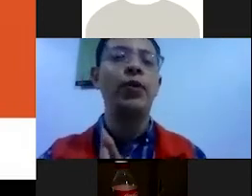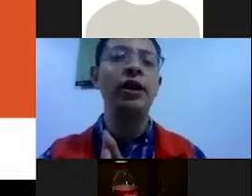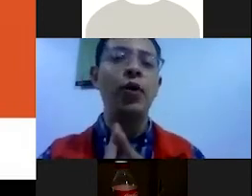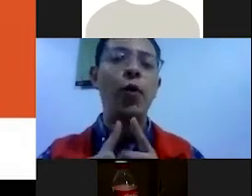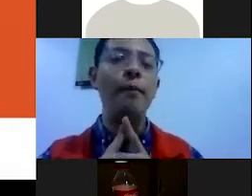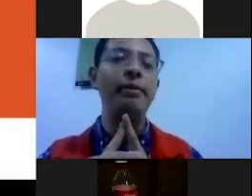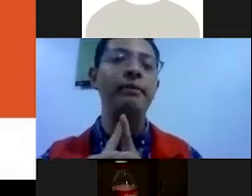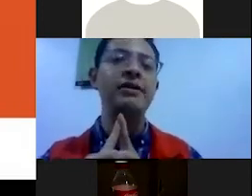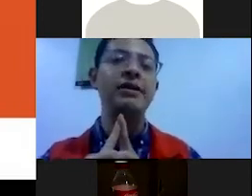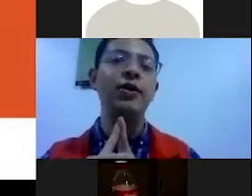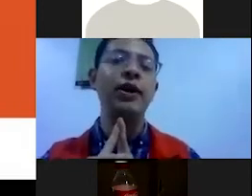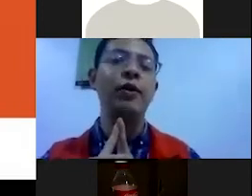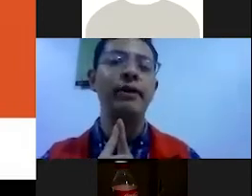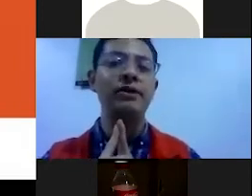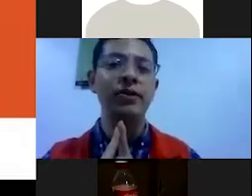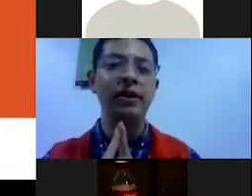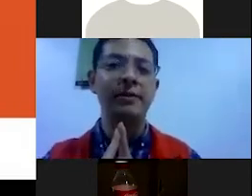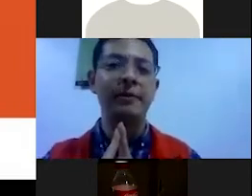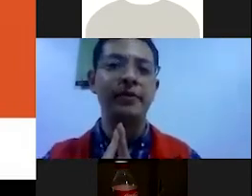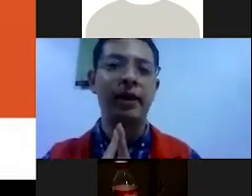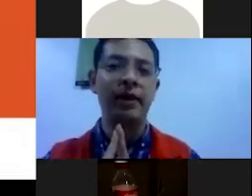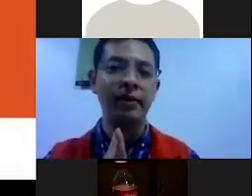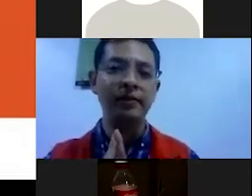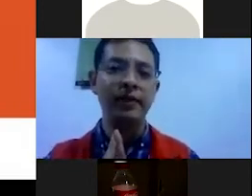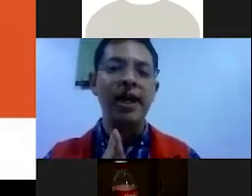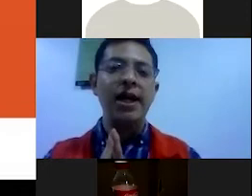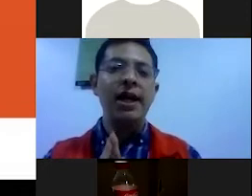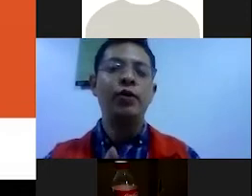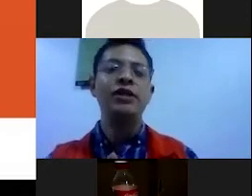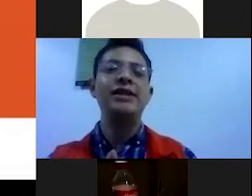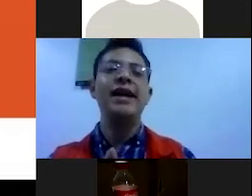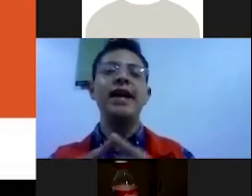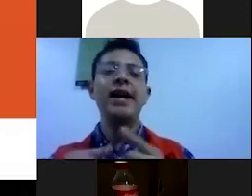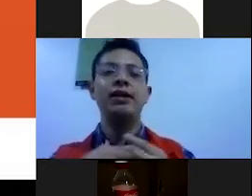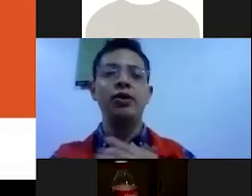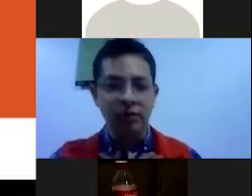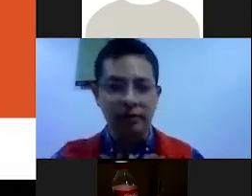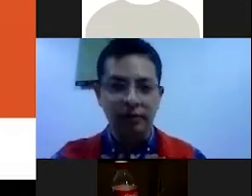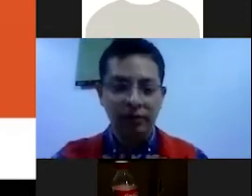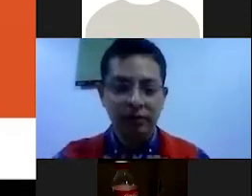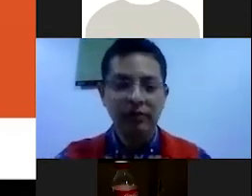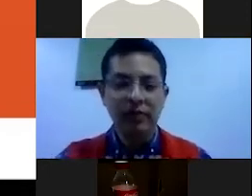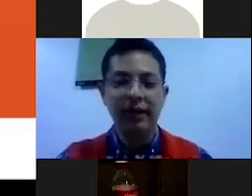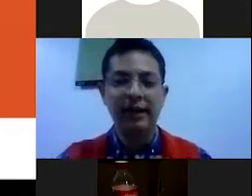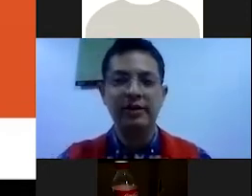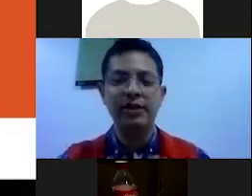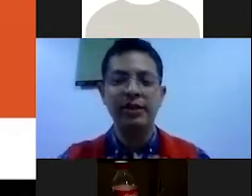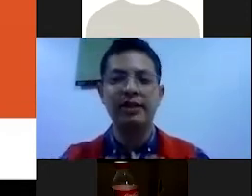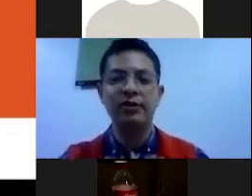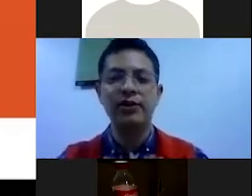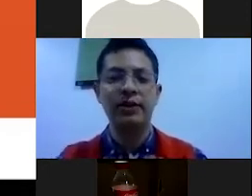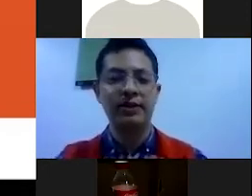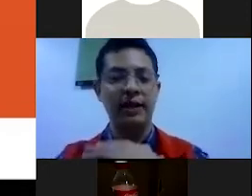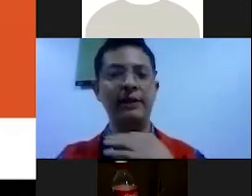de concluir un primer ciclo de compresiones, ¿de acuerdo? Entonces, ya sea que yo estoy haciendo